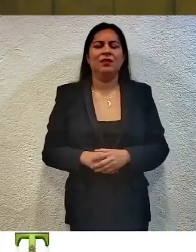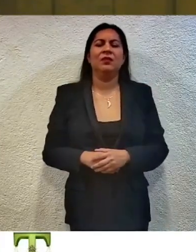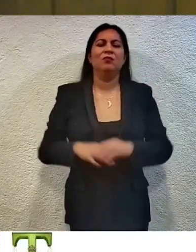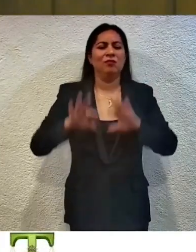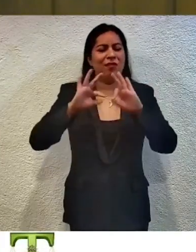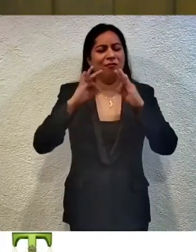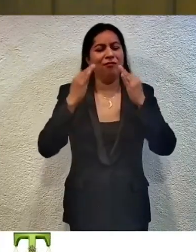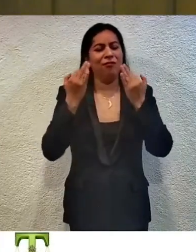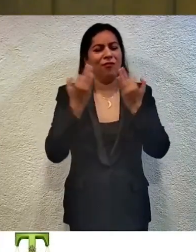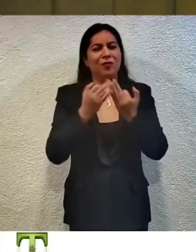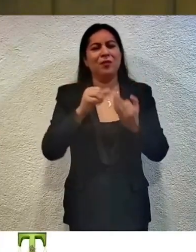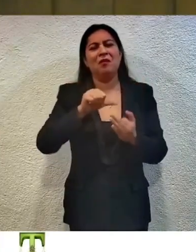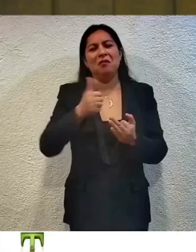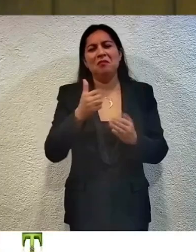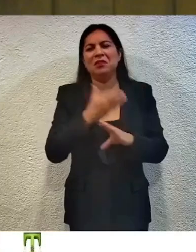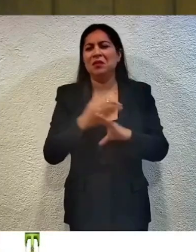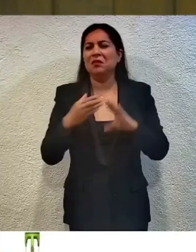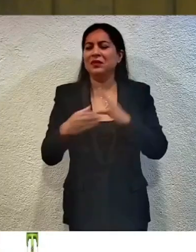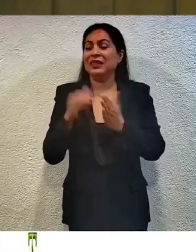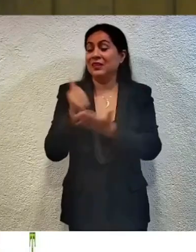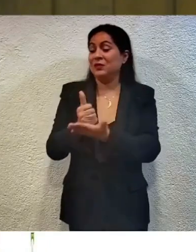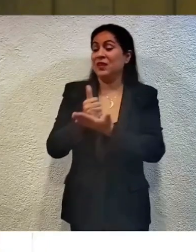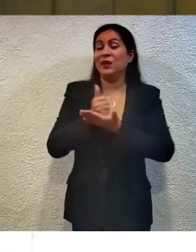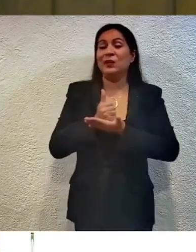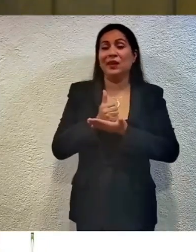manera pues nos ayudaron a